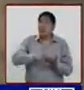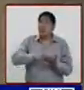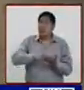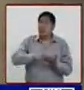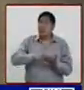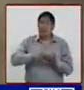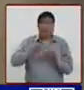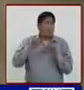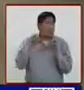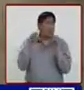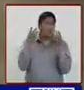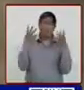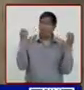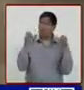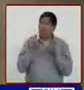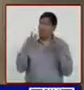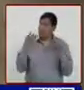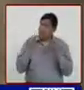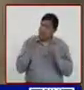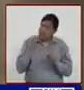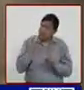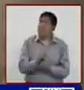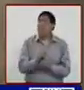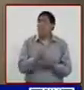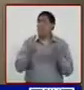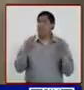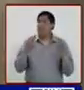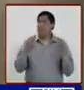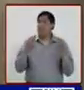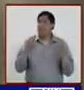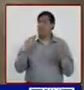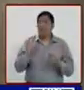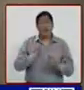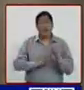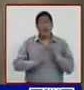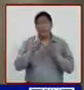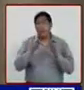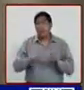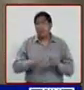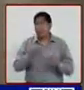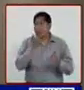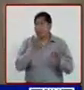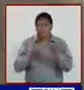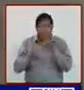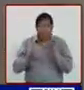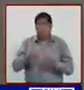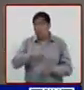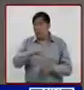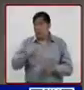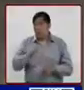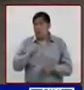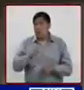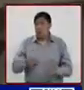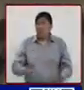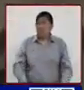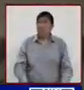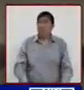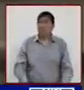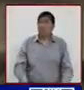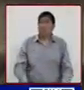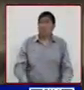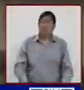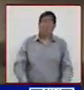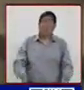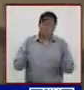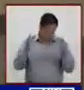pues abundan y están ahí a la casa para tratar de sorprender a cualquier persona que está pasando por allá inocentemente. Bueno.